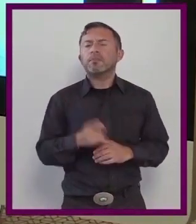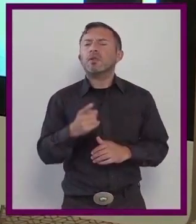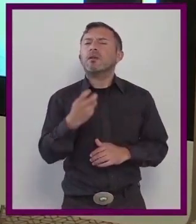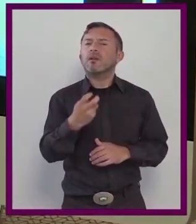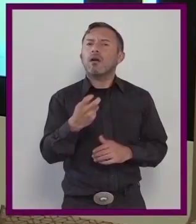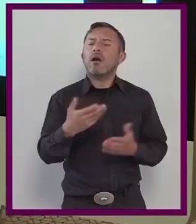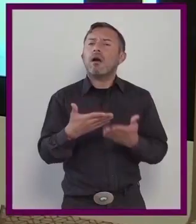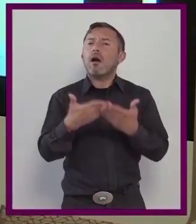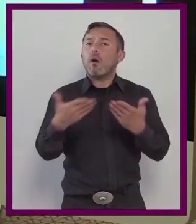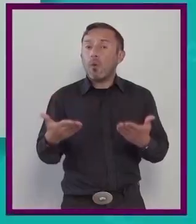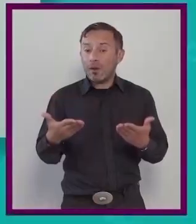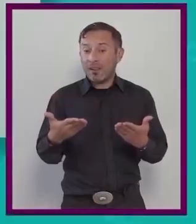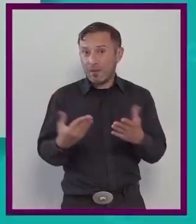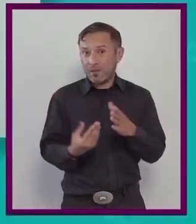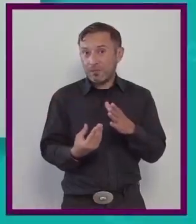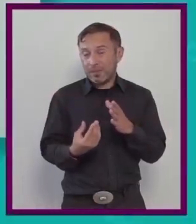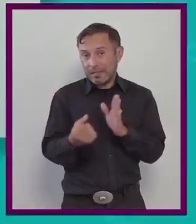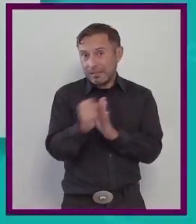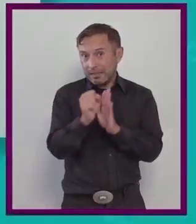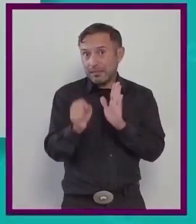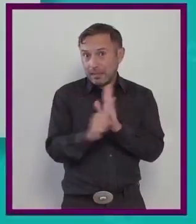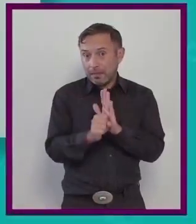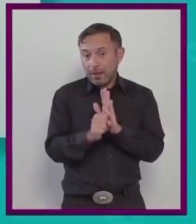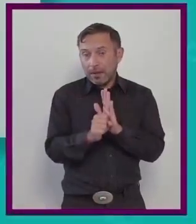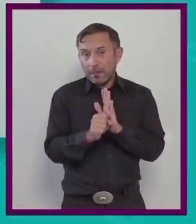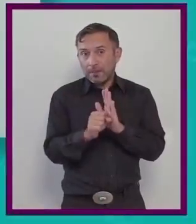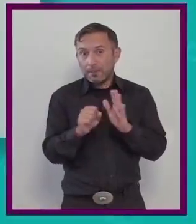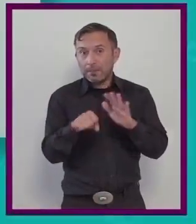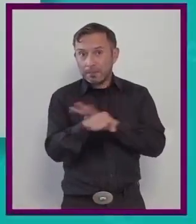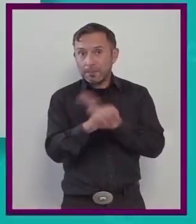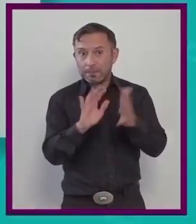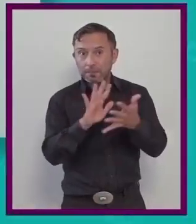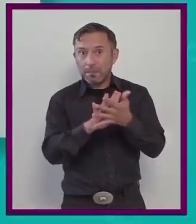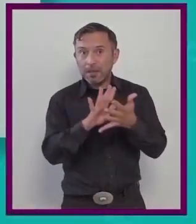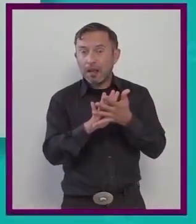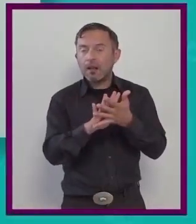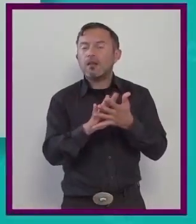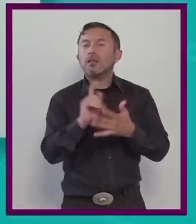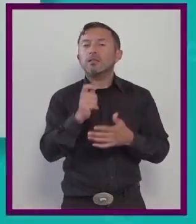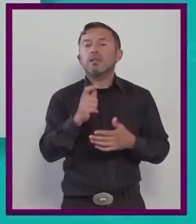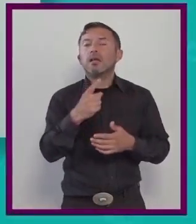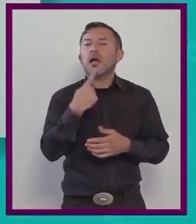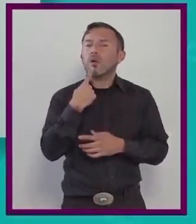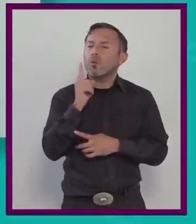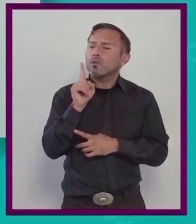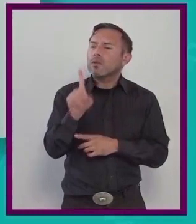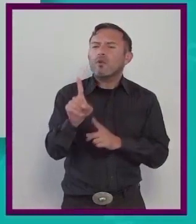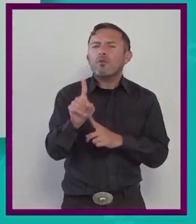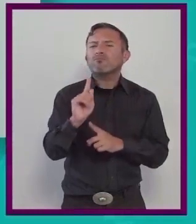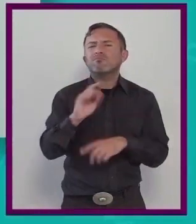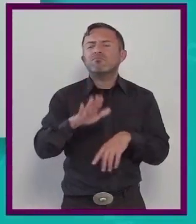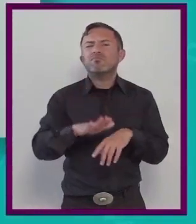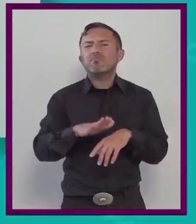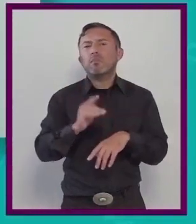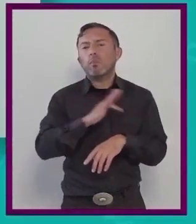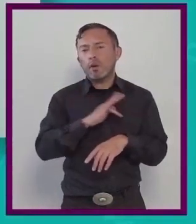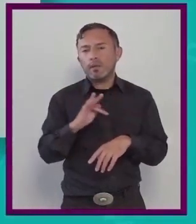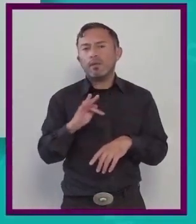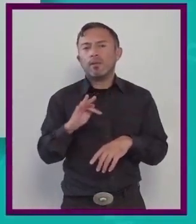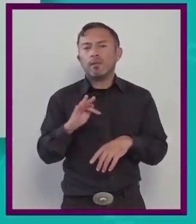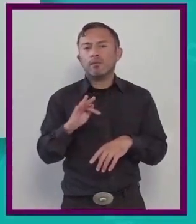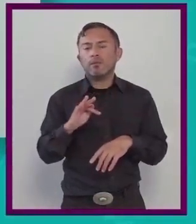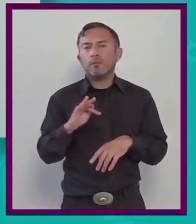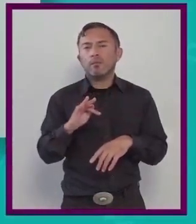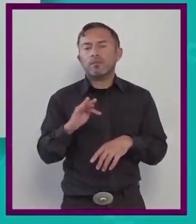desahogo eficiente de las audiencias. Con nuestro actual sistema penal se rige bajo las características de ser acusatorio